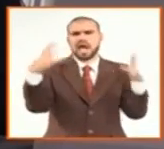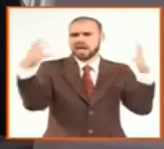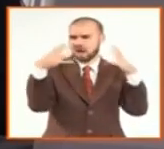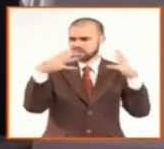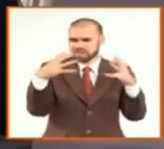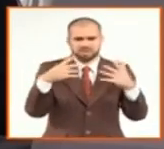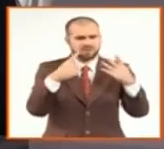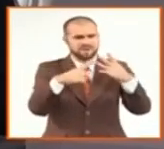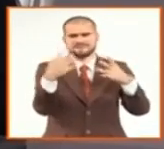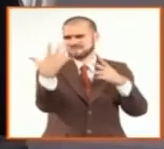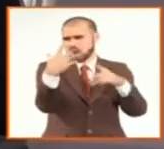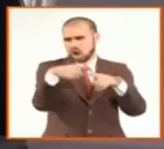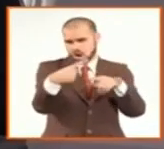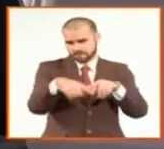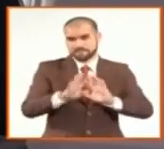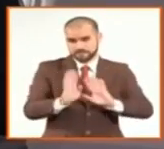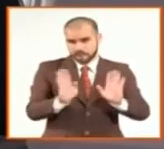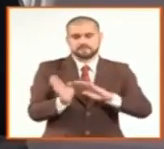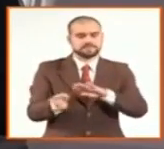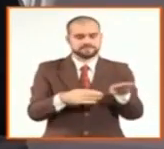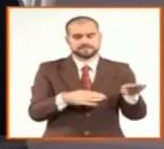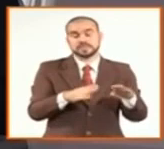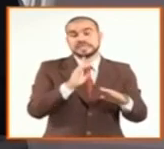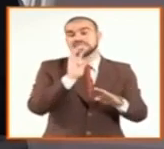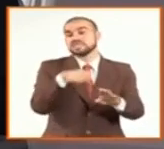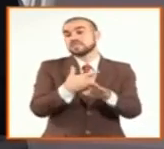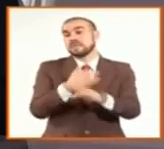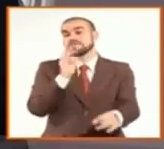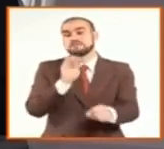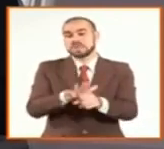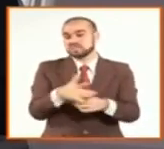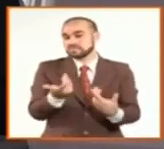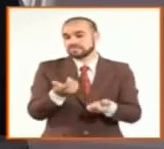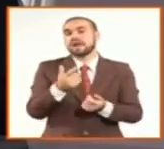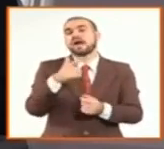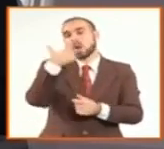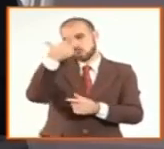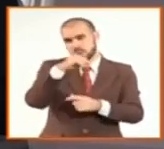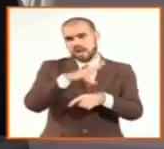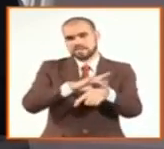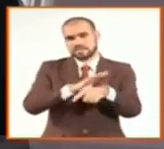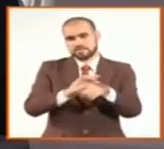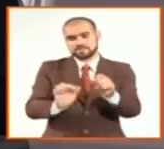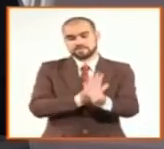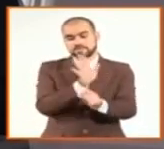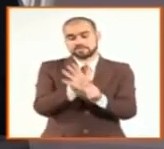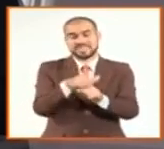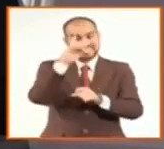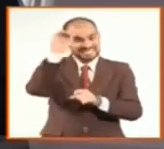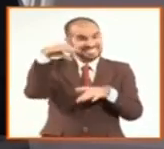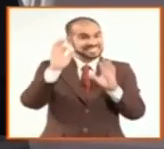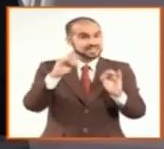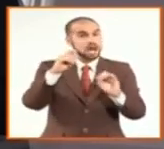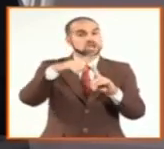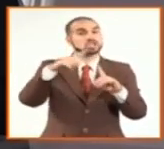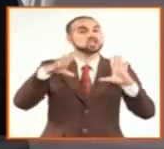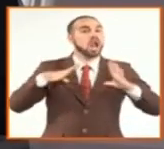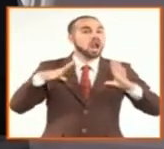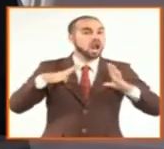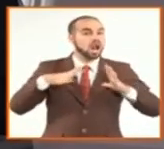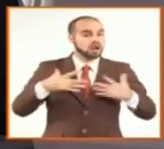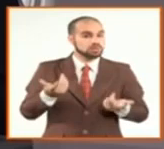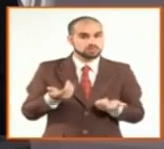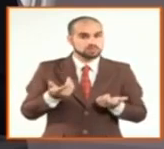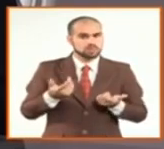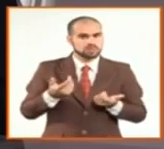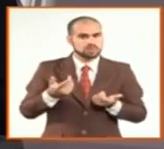después vino la COVID. Fíjate el escenario de que estamos hablando de turismo. O sea, prácticamente nosotros el turismo se nos fue a